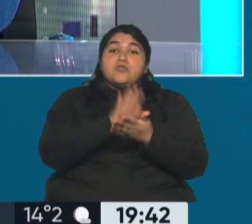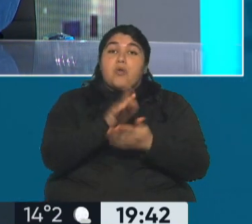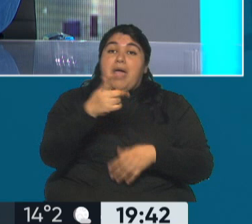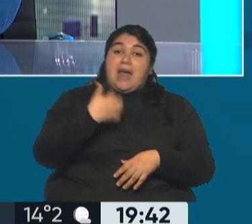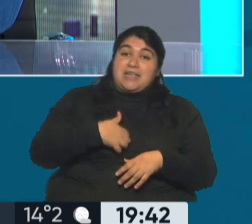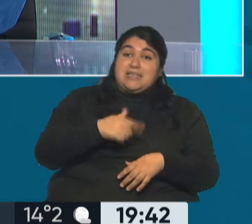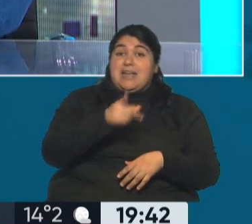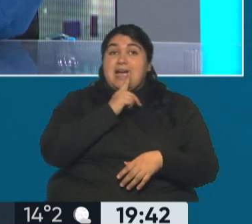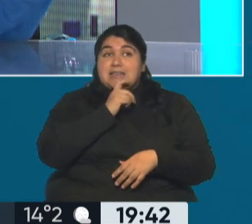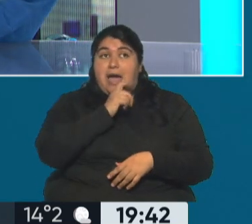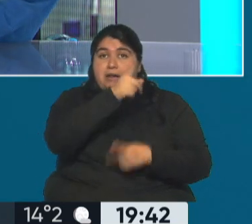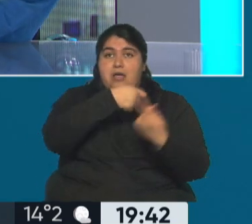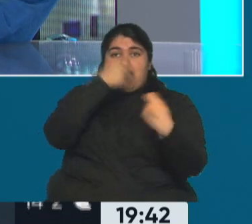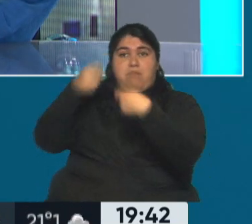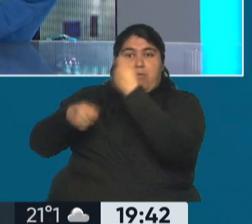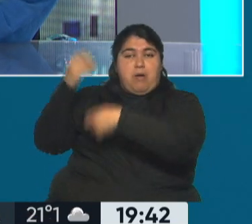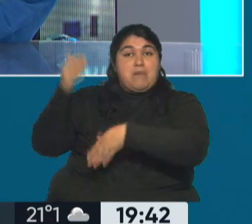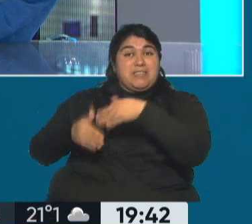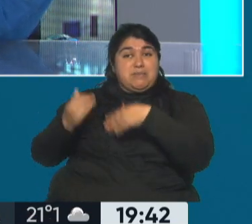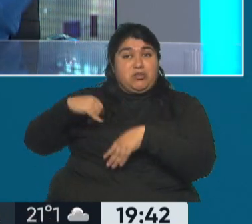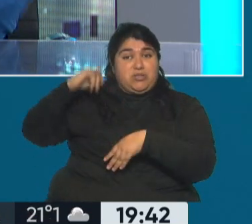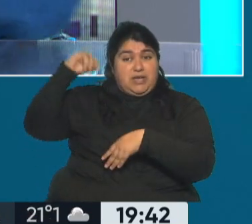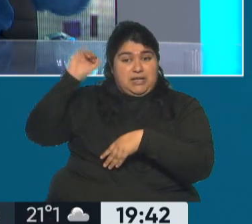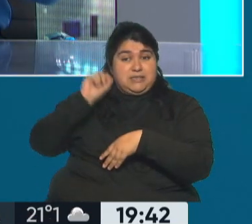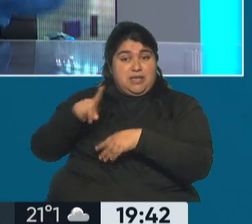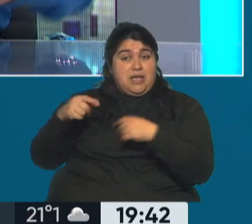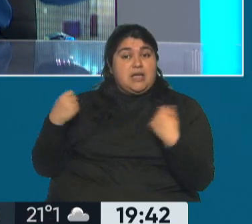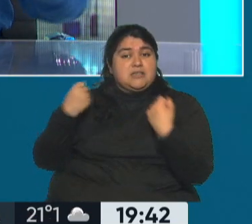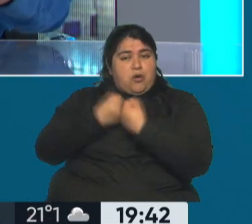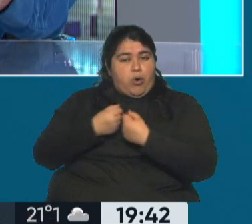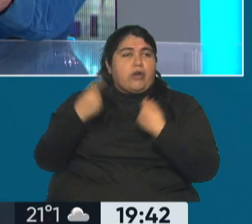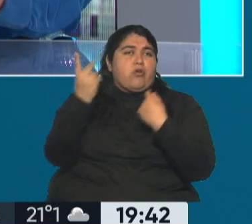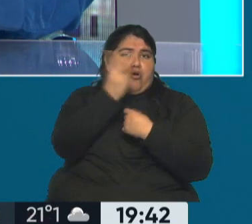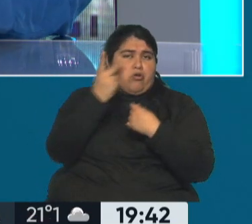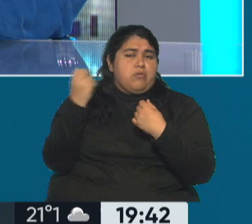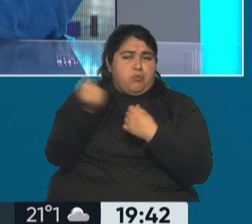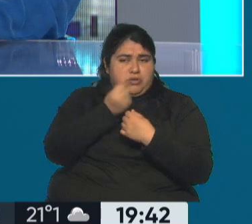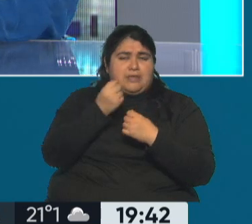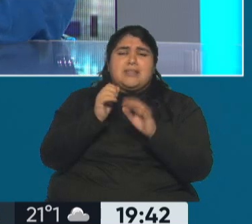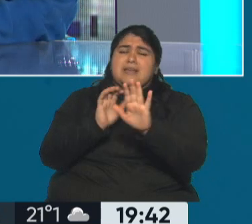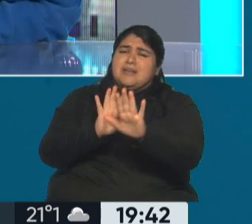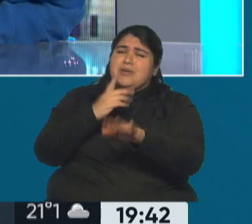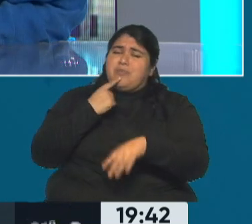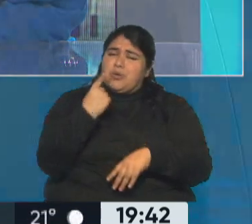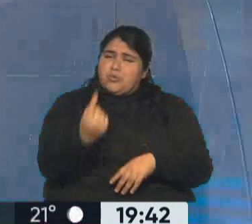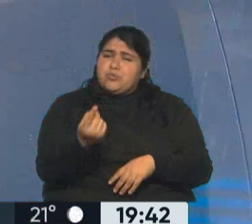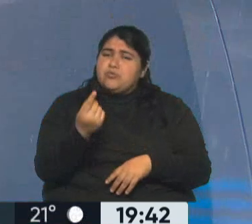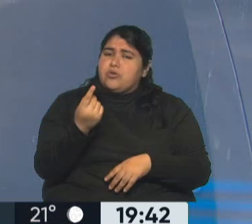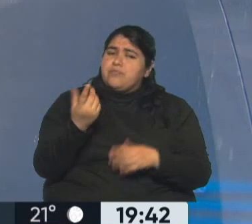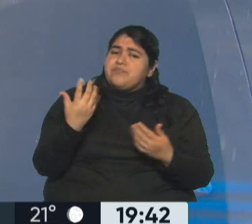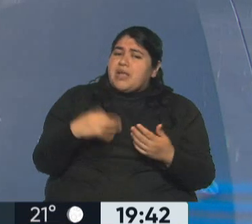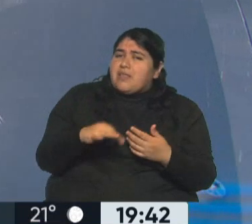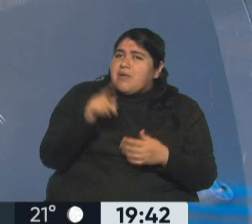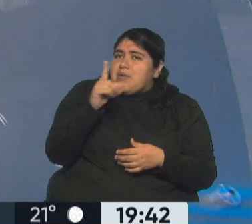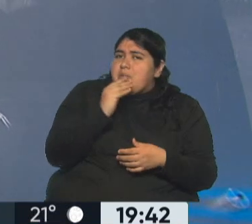Argentina y Qatar se paga vencimiento de intereses, un acuerdo que es interesante por derechos especiales de giro. Pero justamente, Julia, ¿no debería ser meritorio para